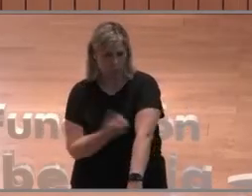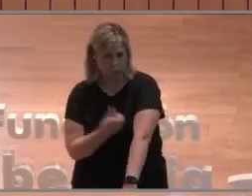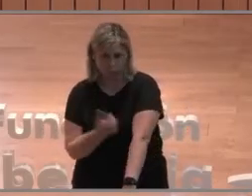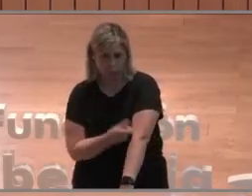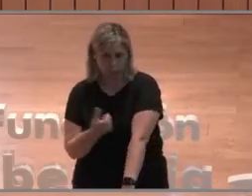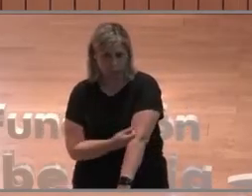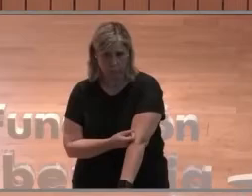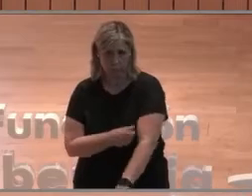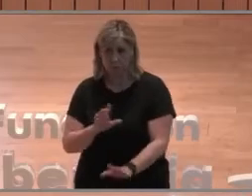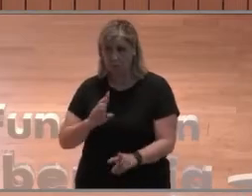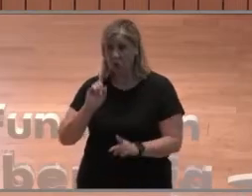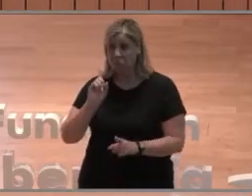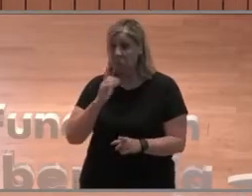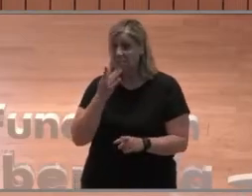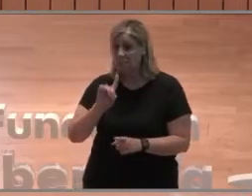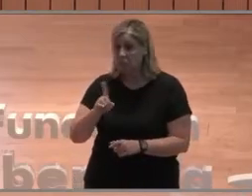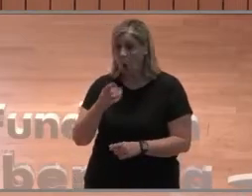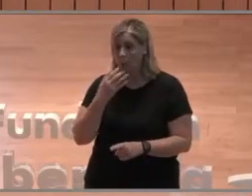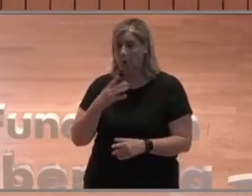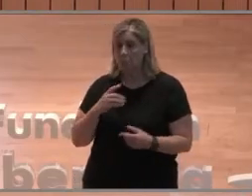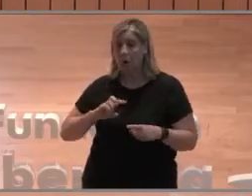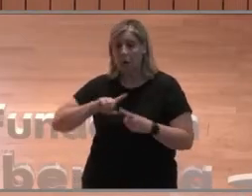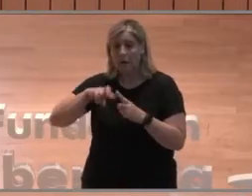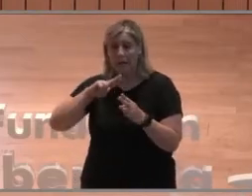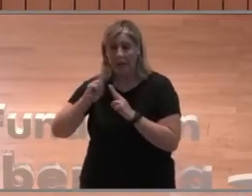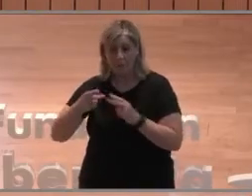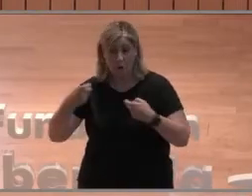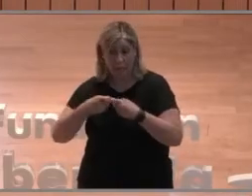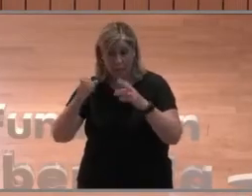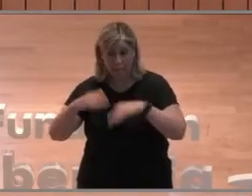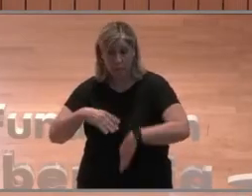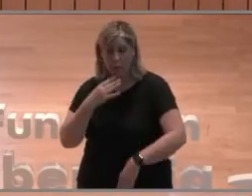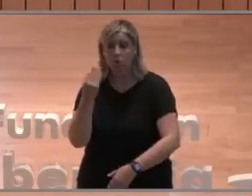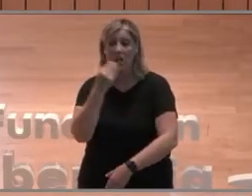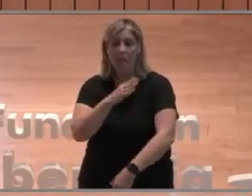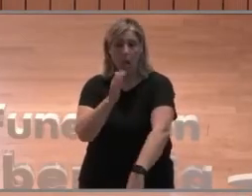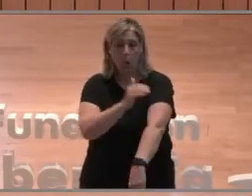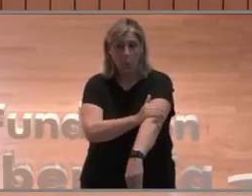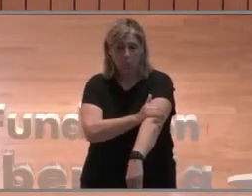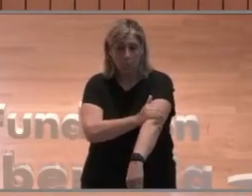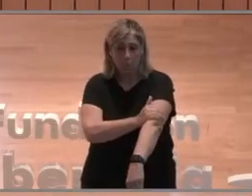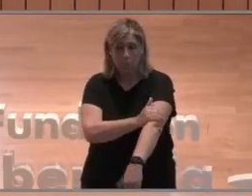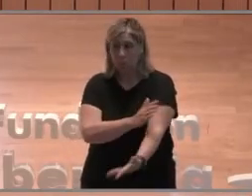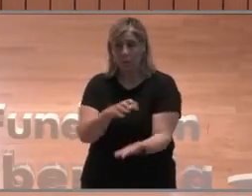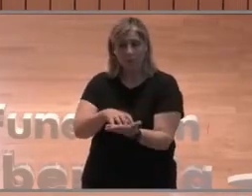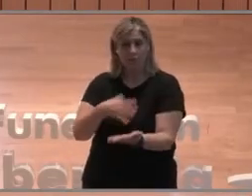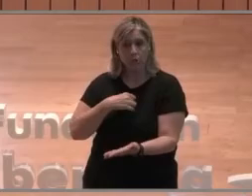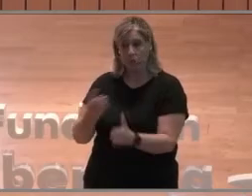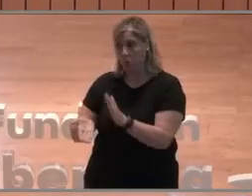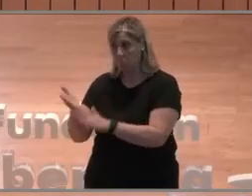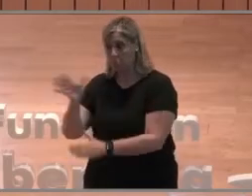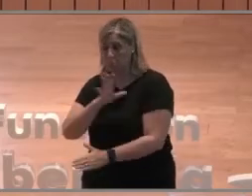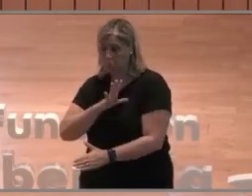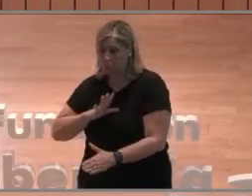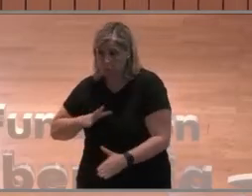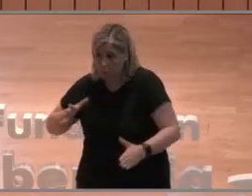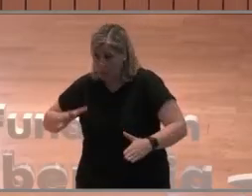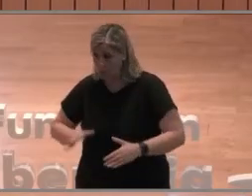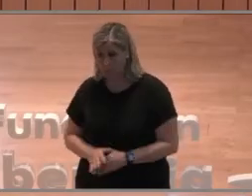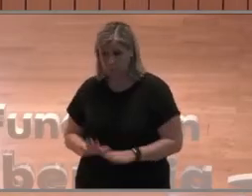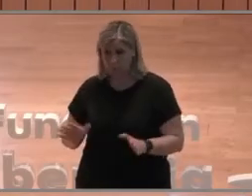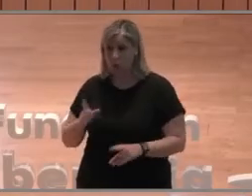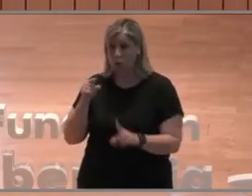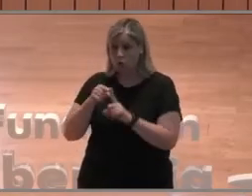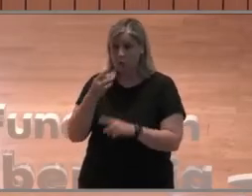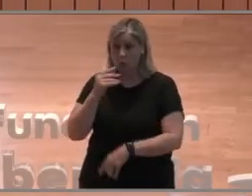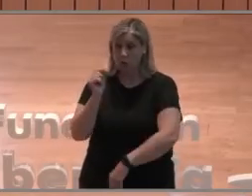que poner hielo para que no vaya la inflamación a más y acudir al centro sanitario, sobre todo si la